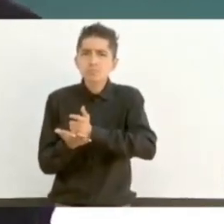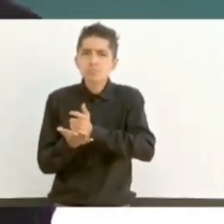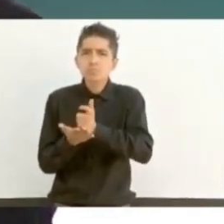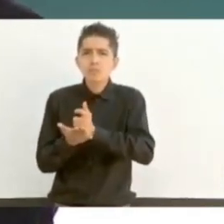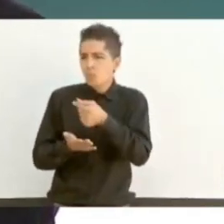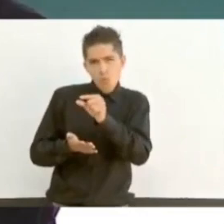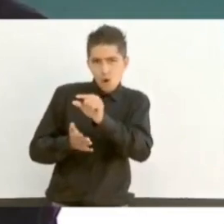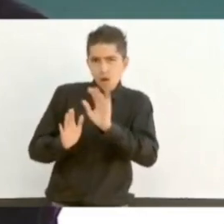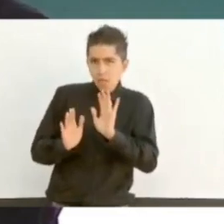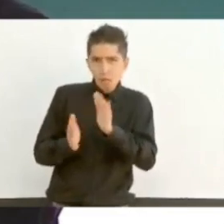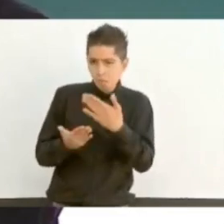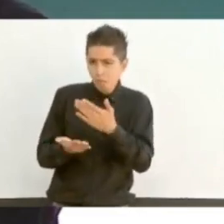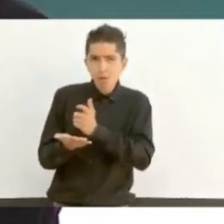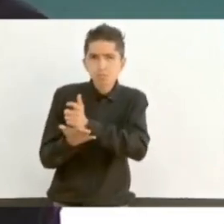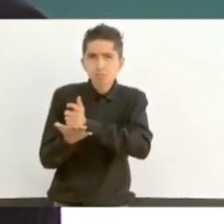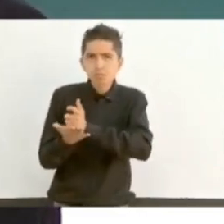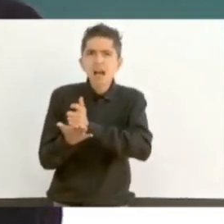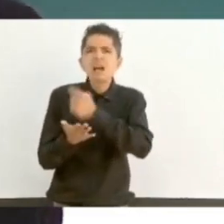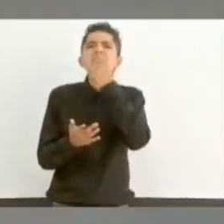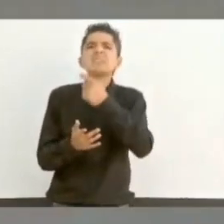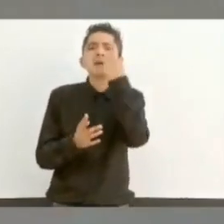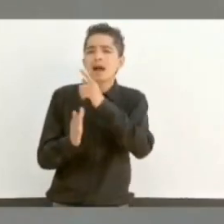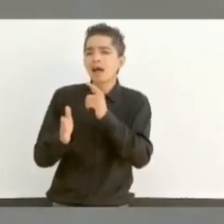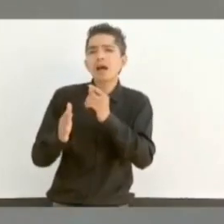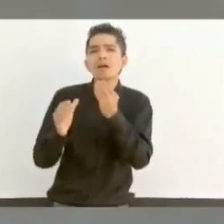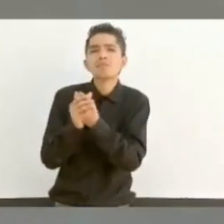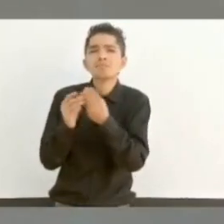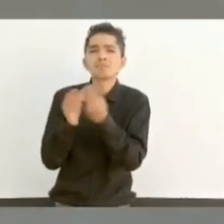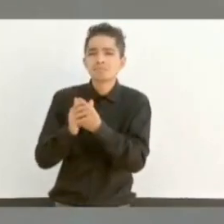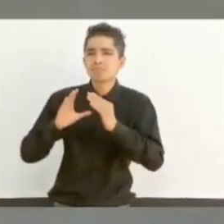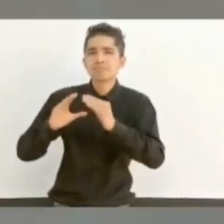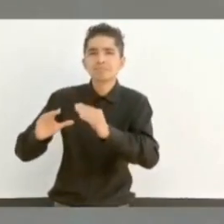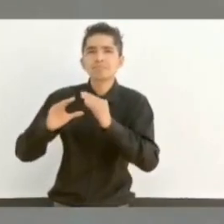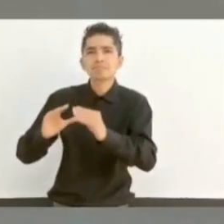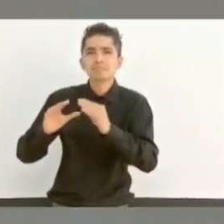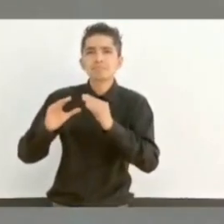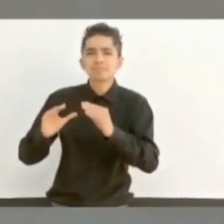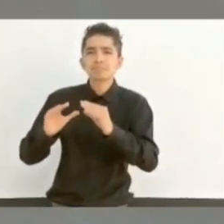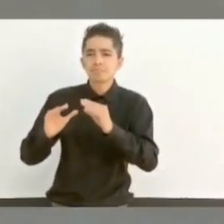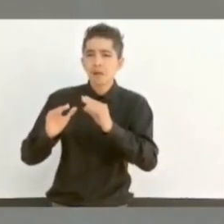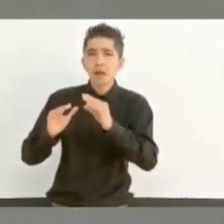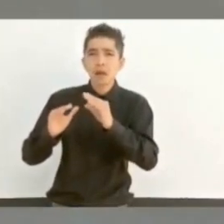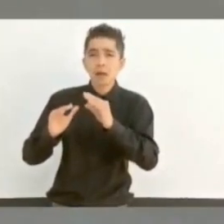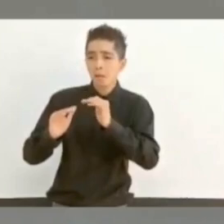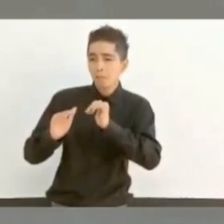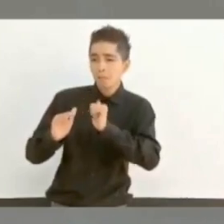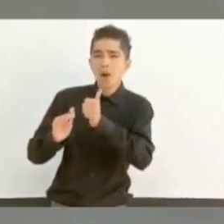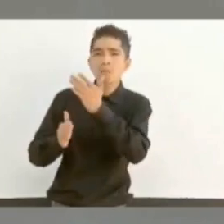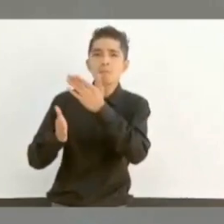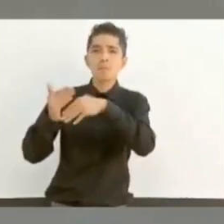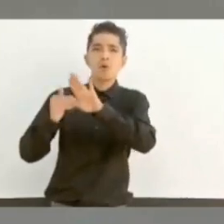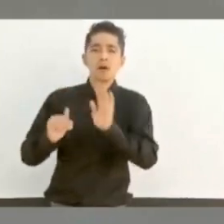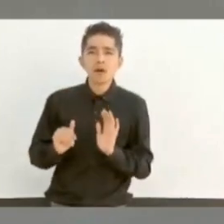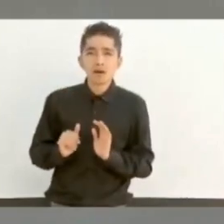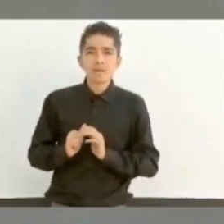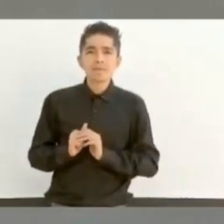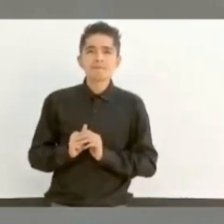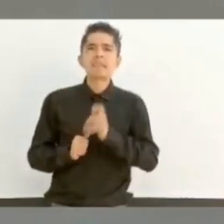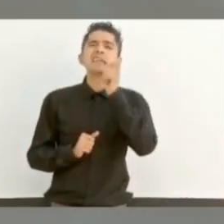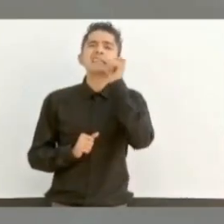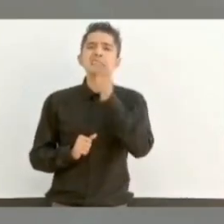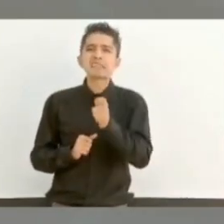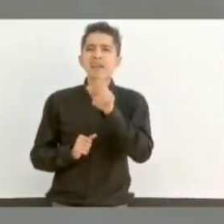mínimo para capacitarse. Todo esto con el propósito de que no